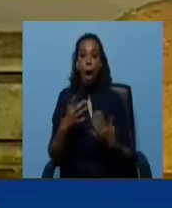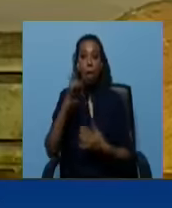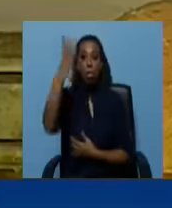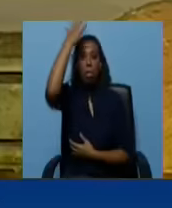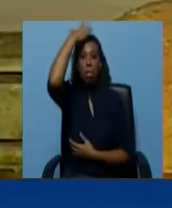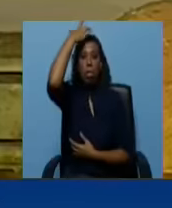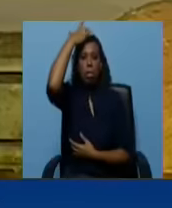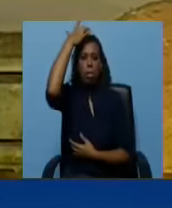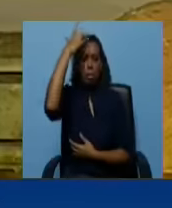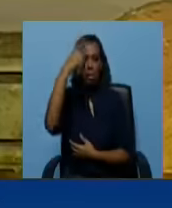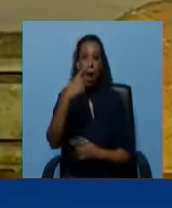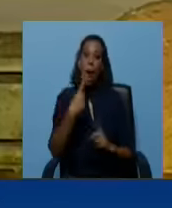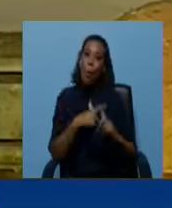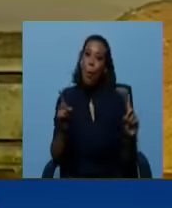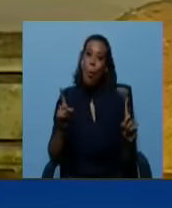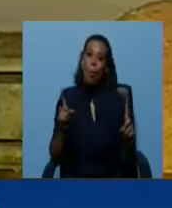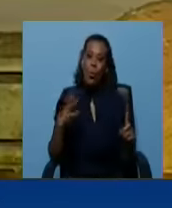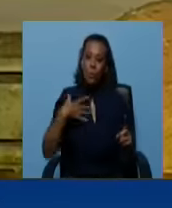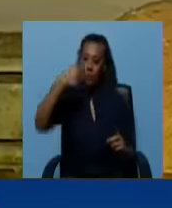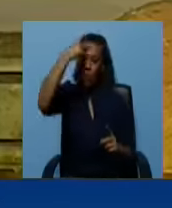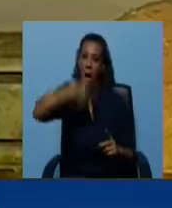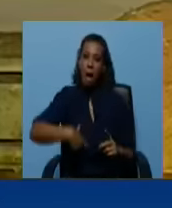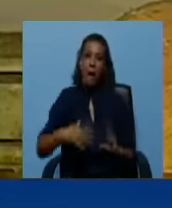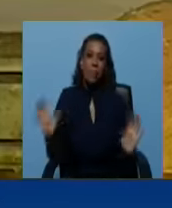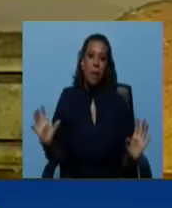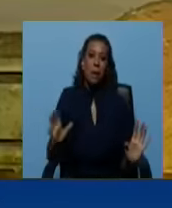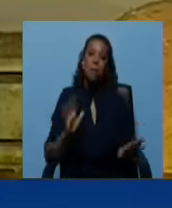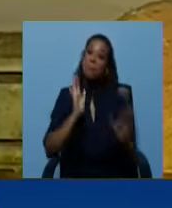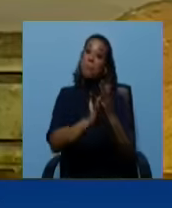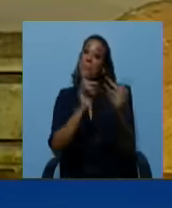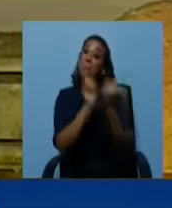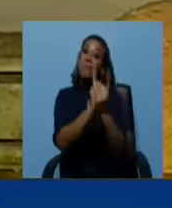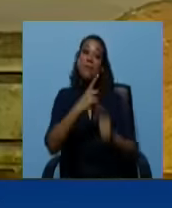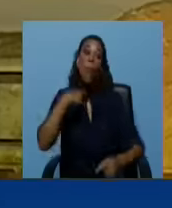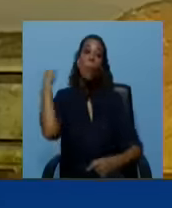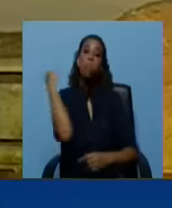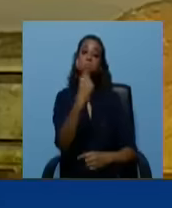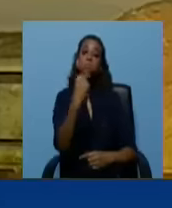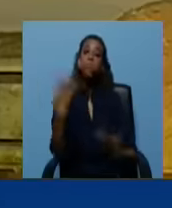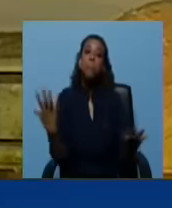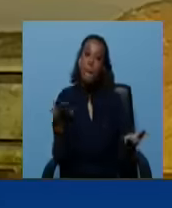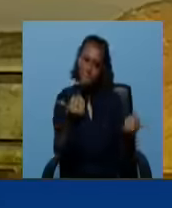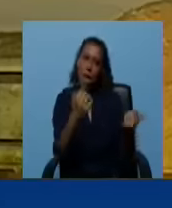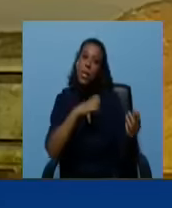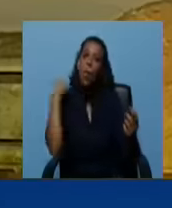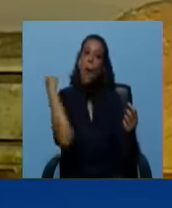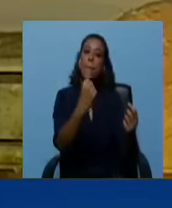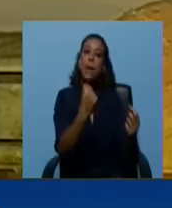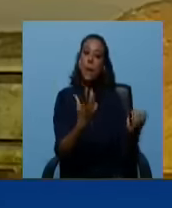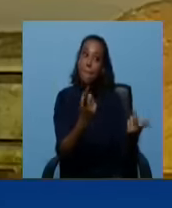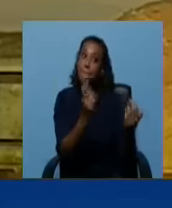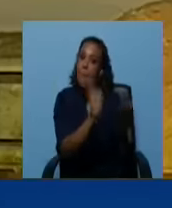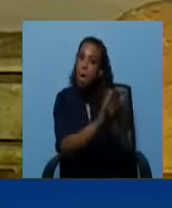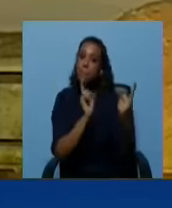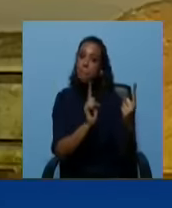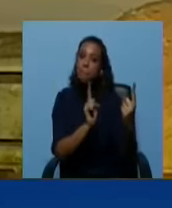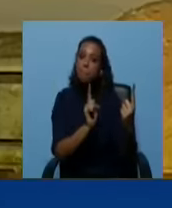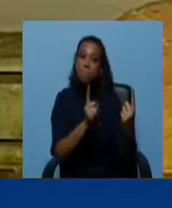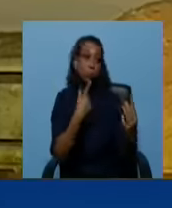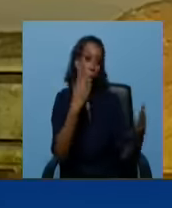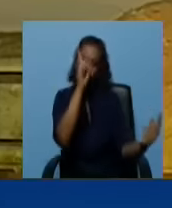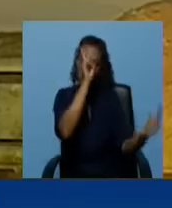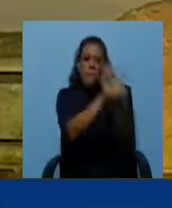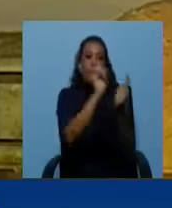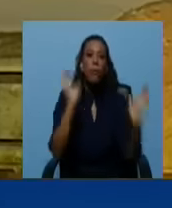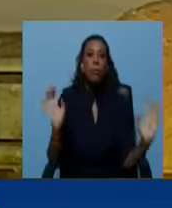Los republicanos tienen otro método. Los republicanos te dicen, te voy a matar, vente que te voy a matar, acércate. Y lo hacen de